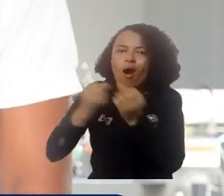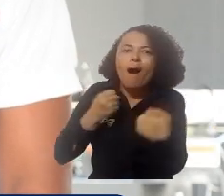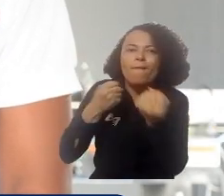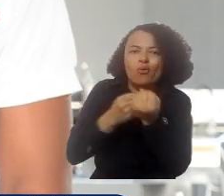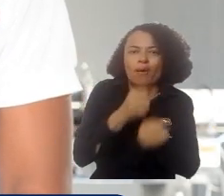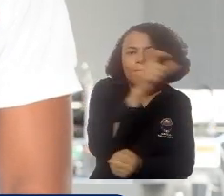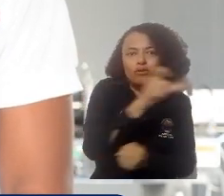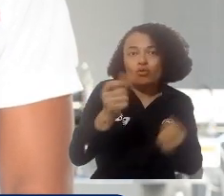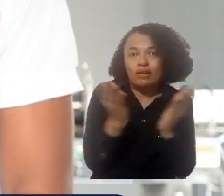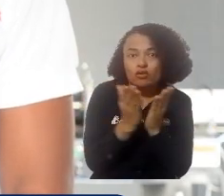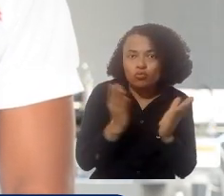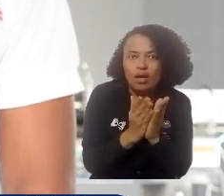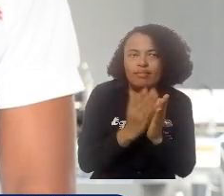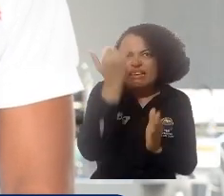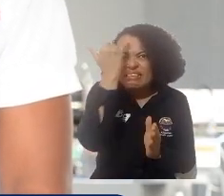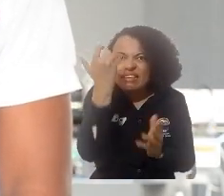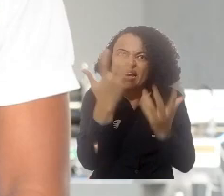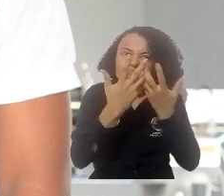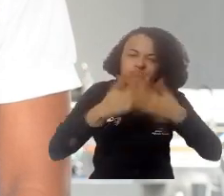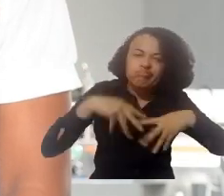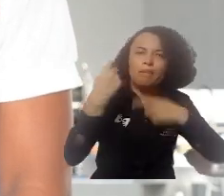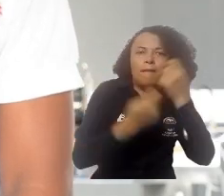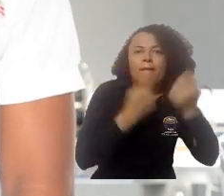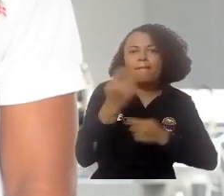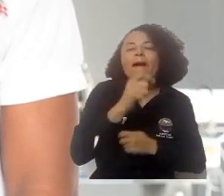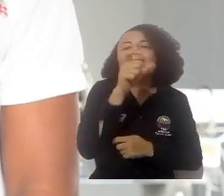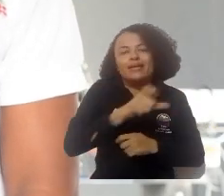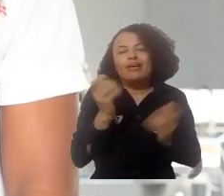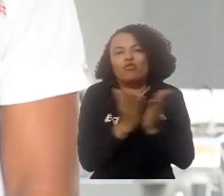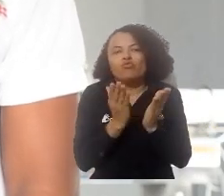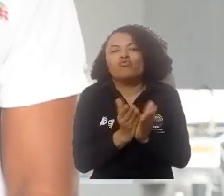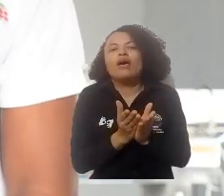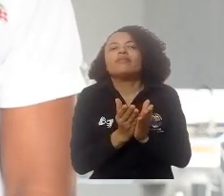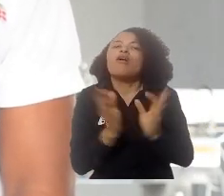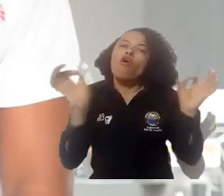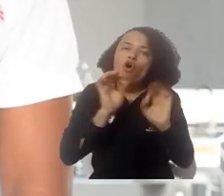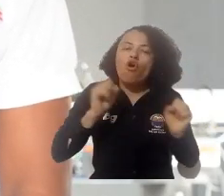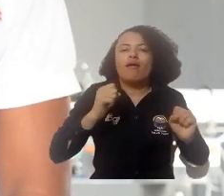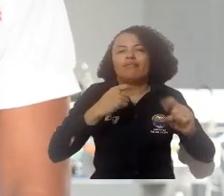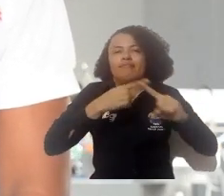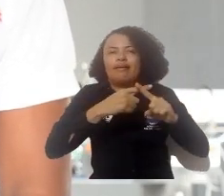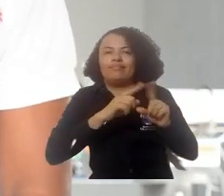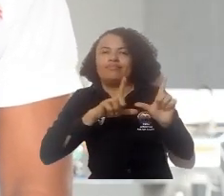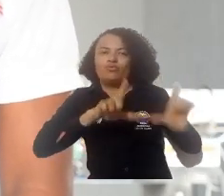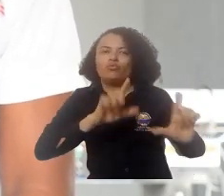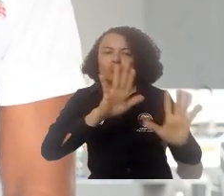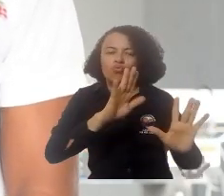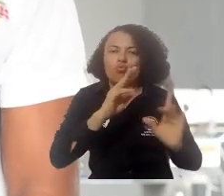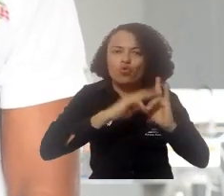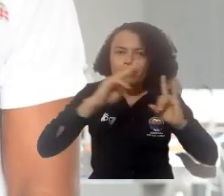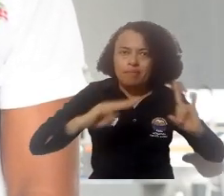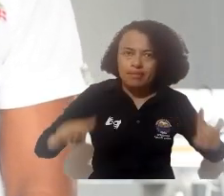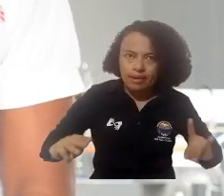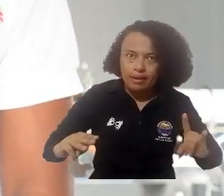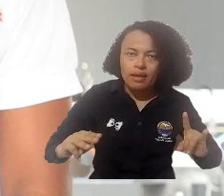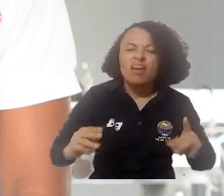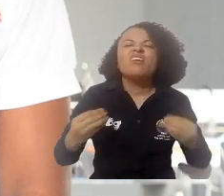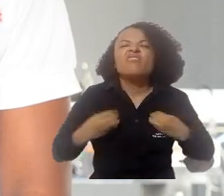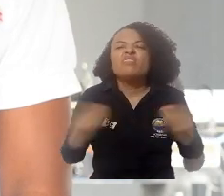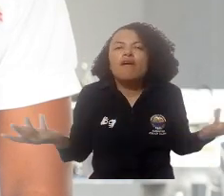con la Universidad del Magdalena para apoyar a los emprendimientos de estudiantes o egresados de la universidad y que estuviesen